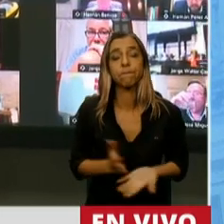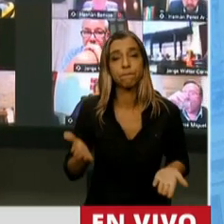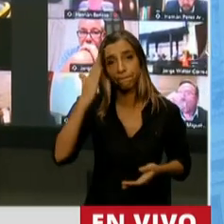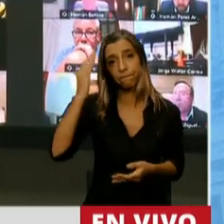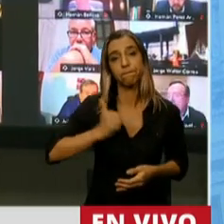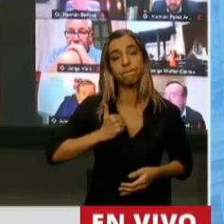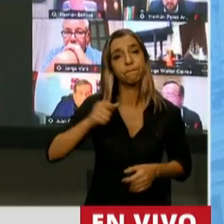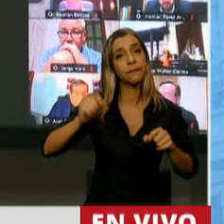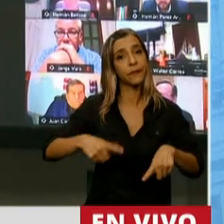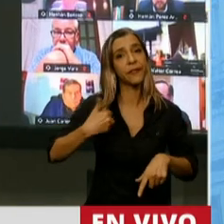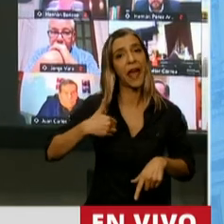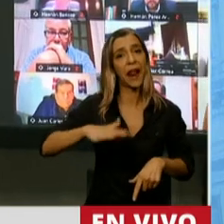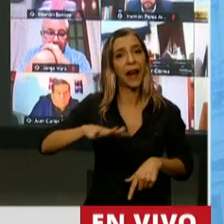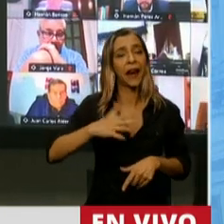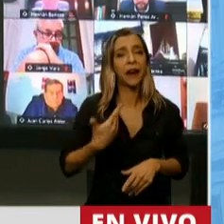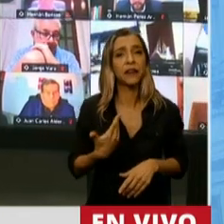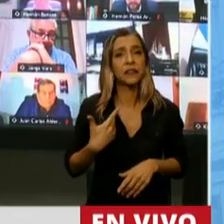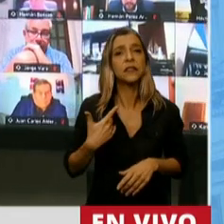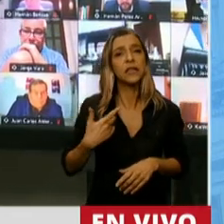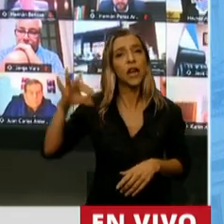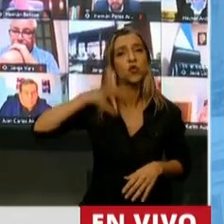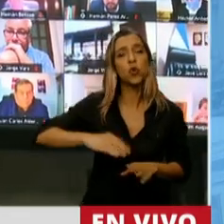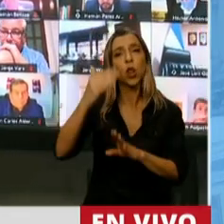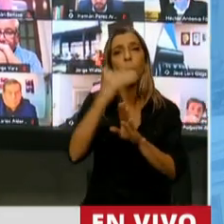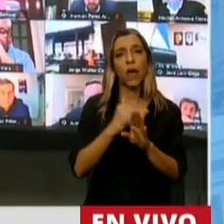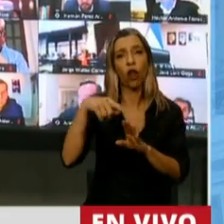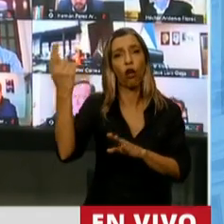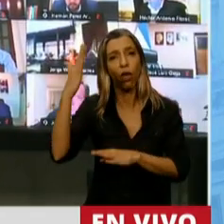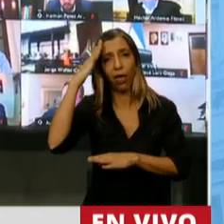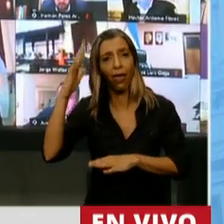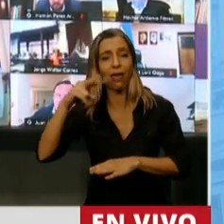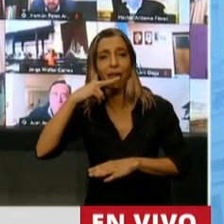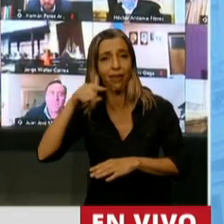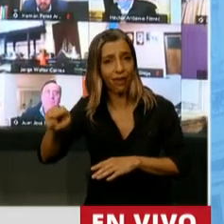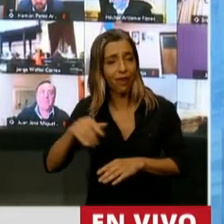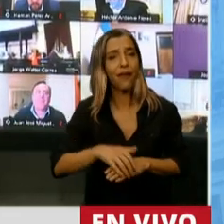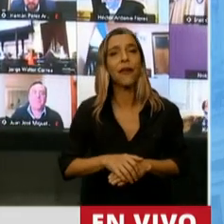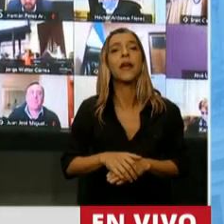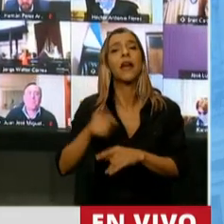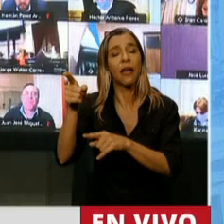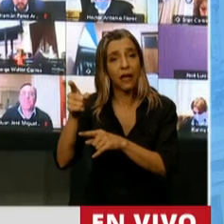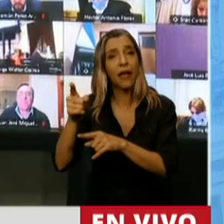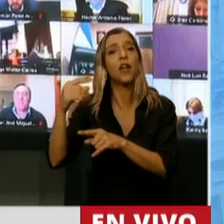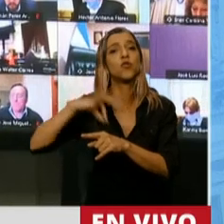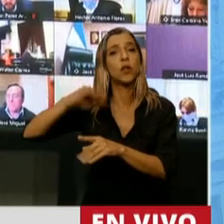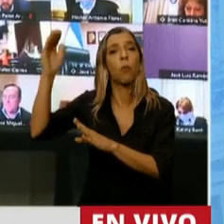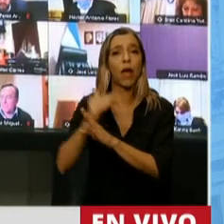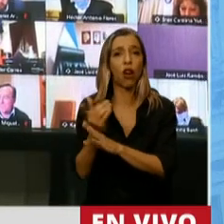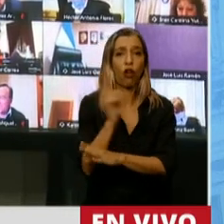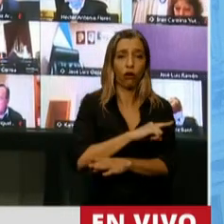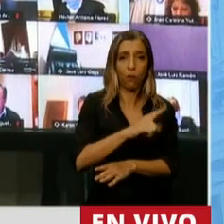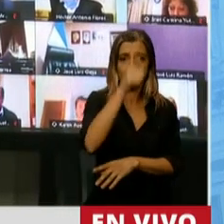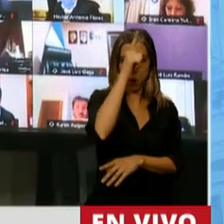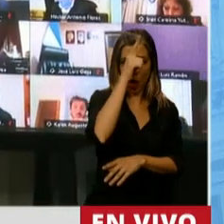ganan menos que los gendarmes los gendarmes ganan menos que la policía federal la policía